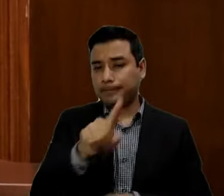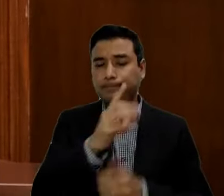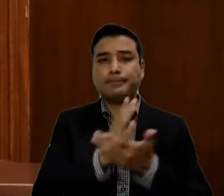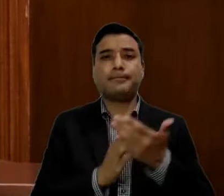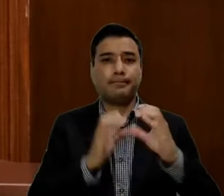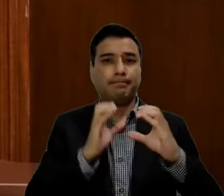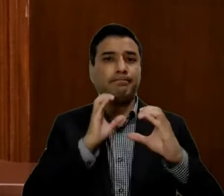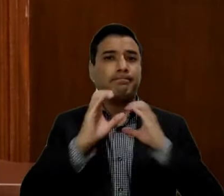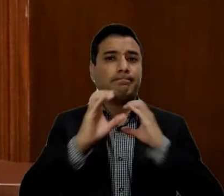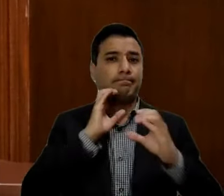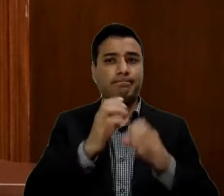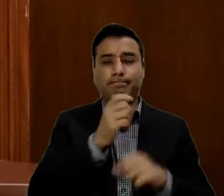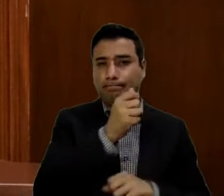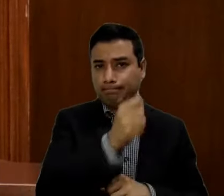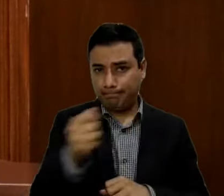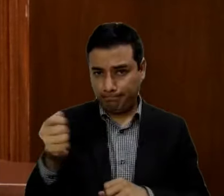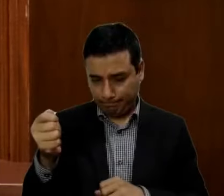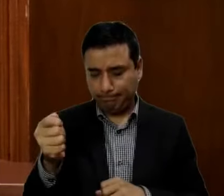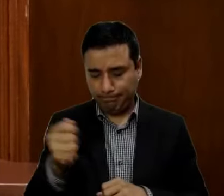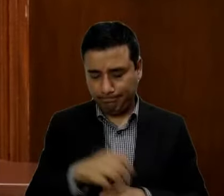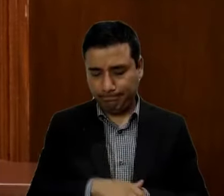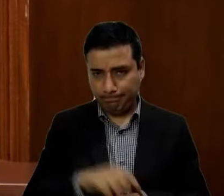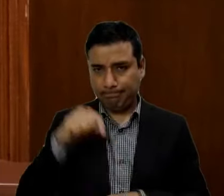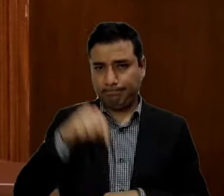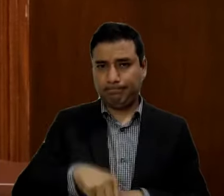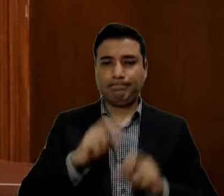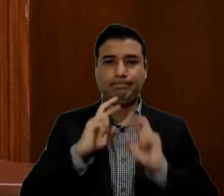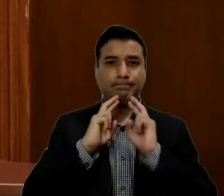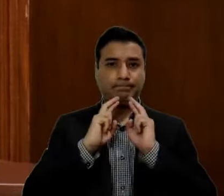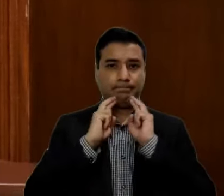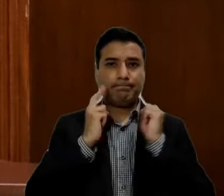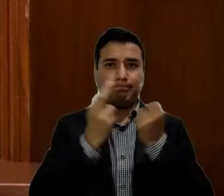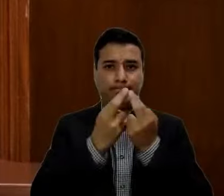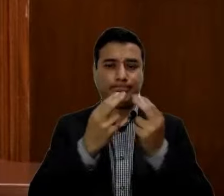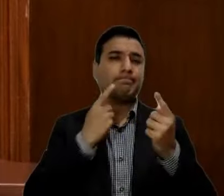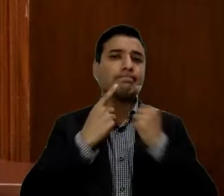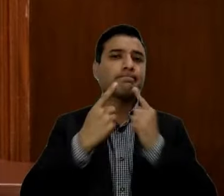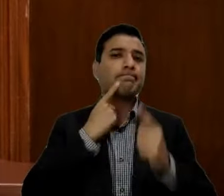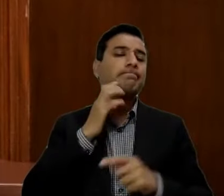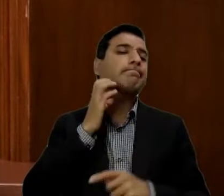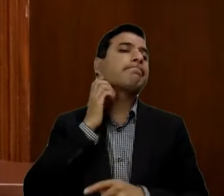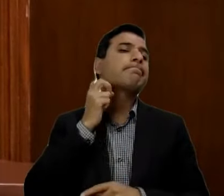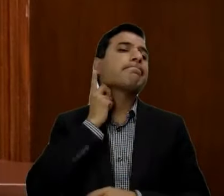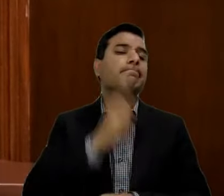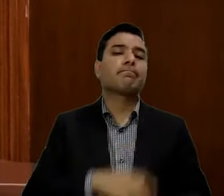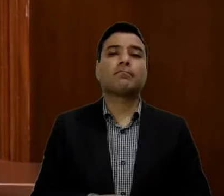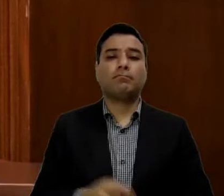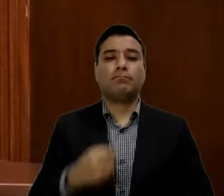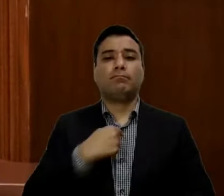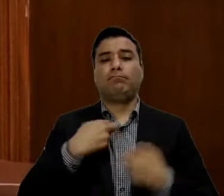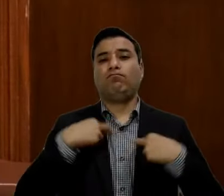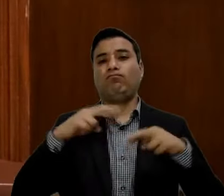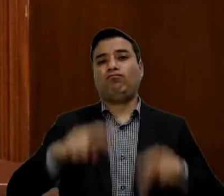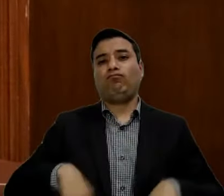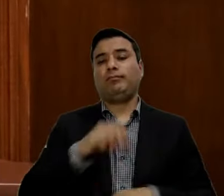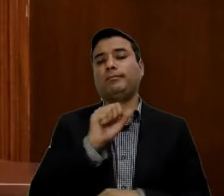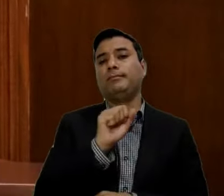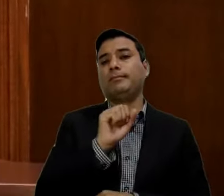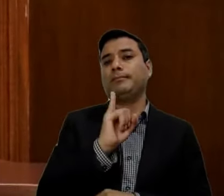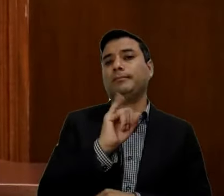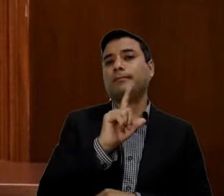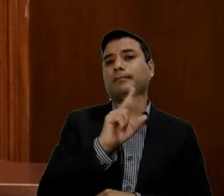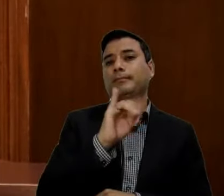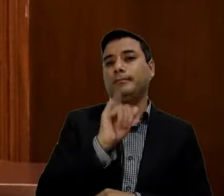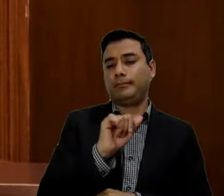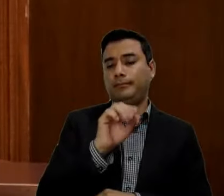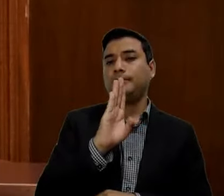comunicación presentes en esta sesión deliberante. La de la voz, diputada Silvia Barberena Maldonado,